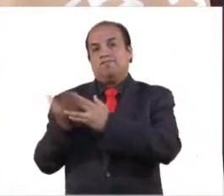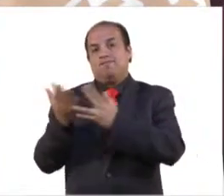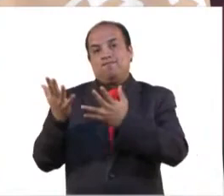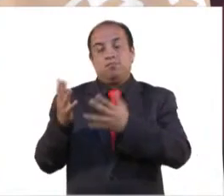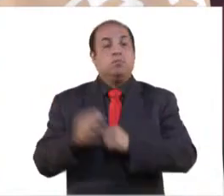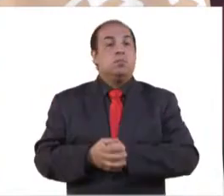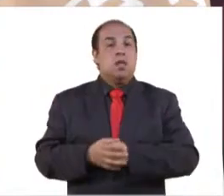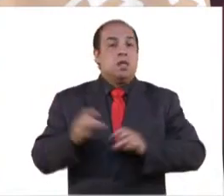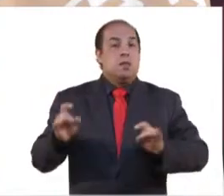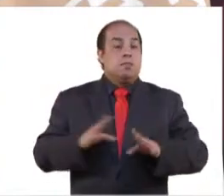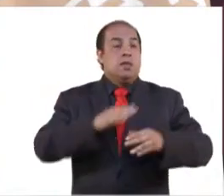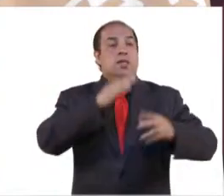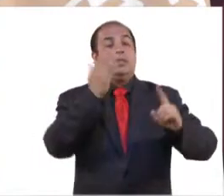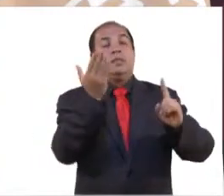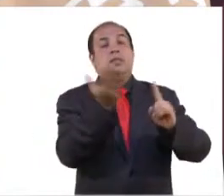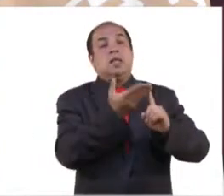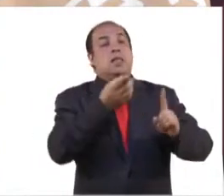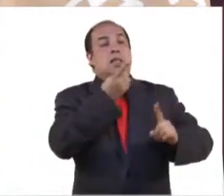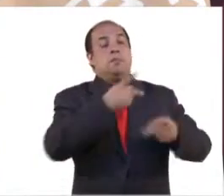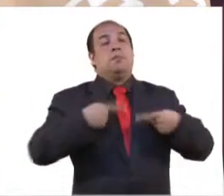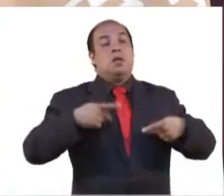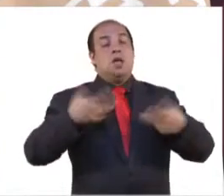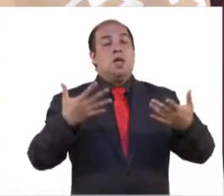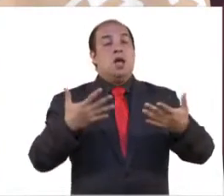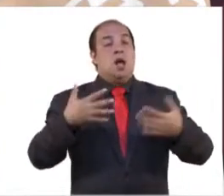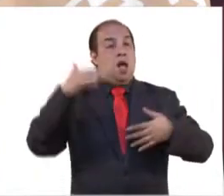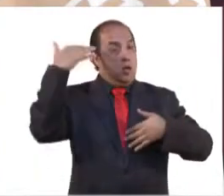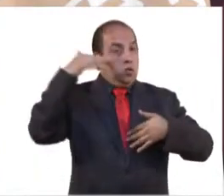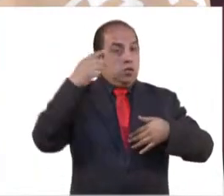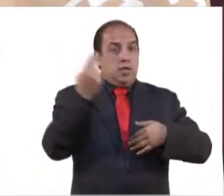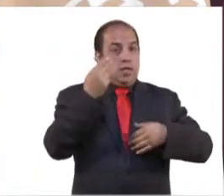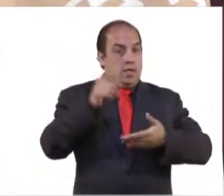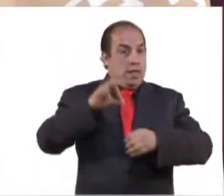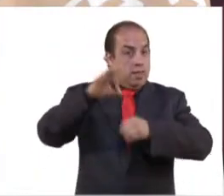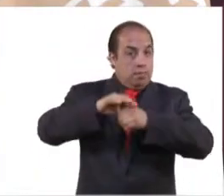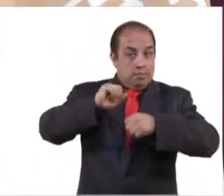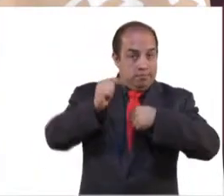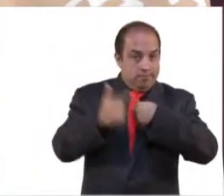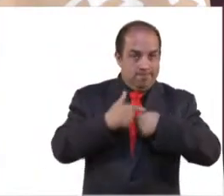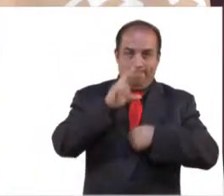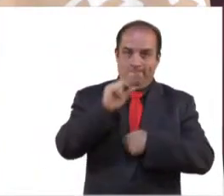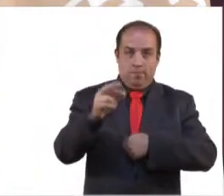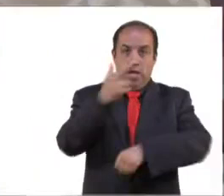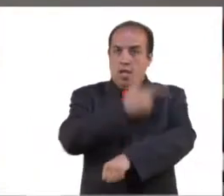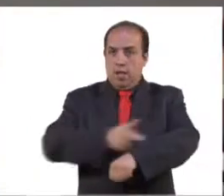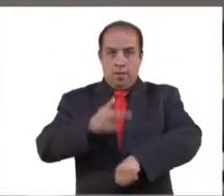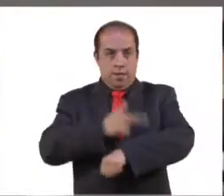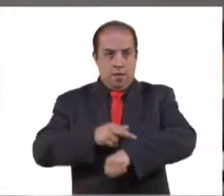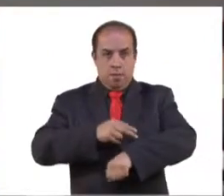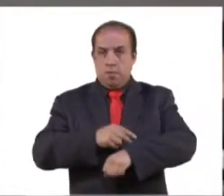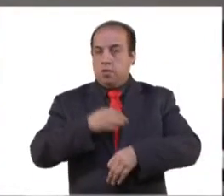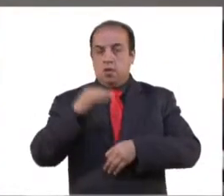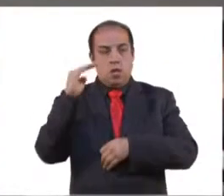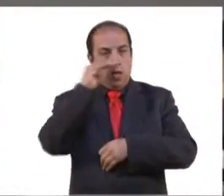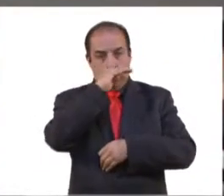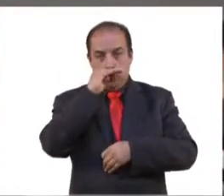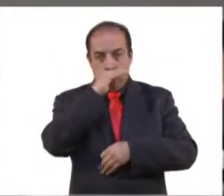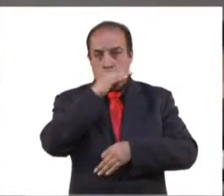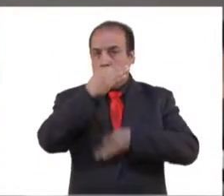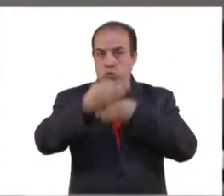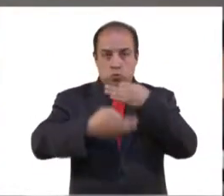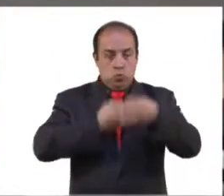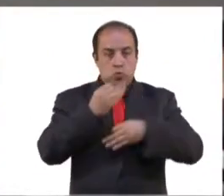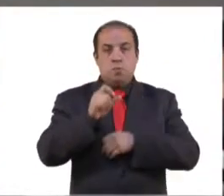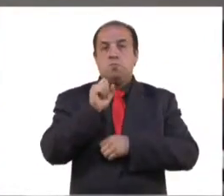casos en los que luego les dicen a nuestros adultos mayores que tienen que hacer algún depósito o demás. Los trámites son completamente gratuitos y se harán en